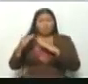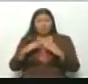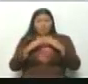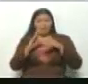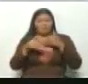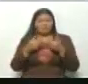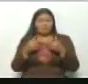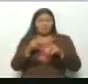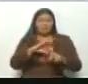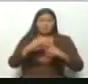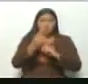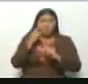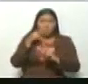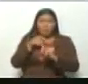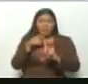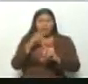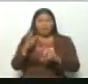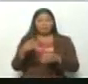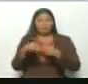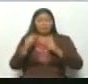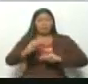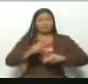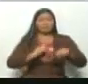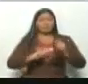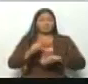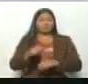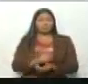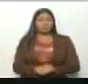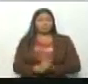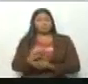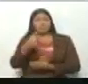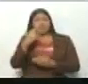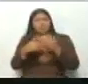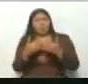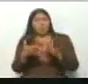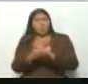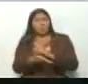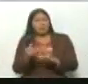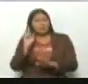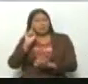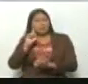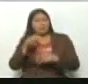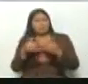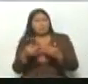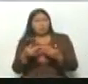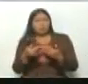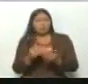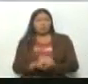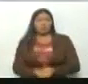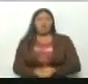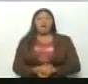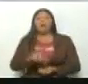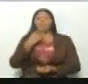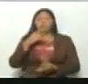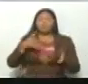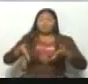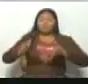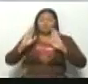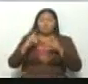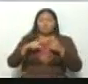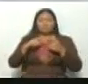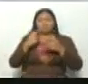los cultores tocando tambores de San Juan. Ahora, en esta primera etapa, ¿cuáles han sido las necesidades, las prioridades que Nos hablan, por supuesto, de